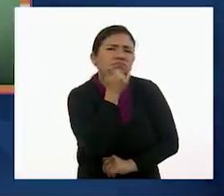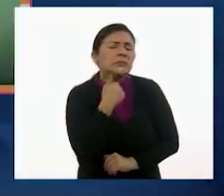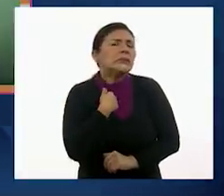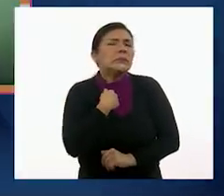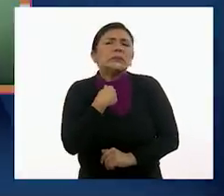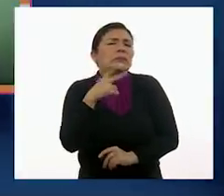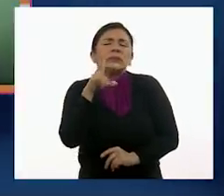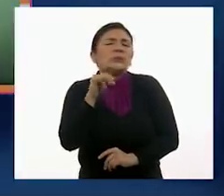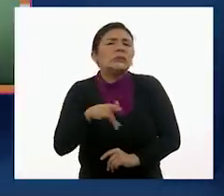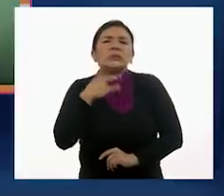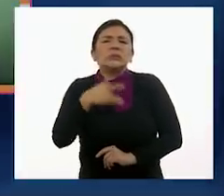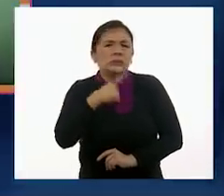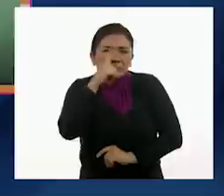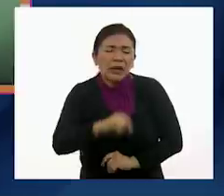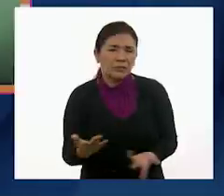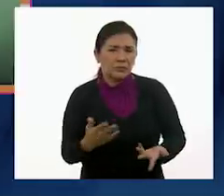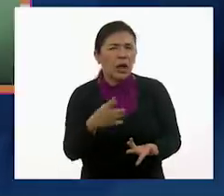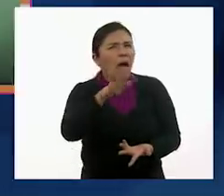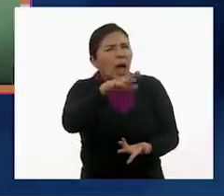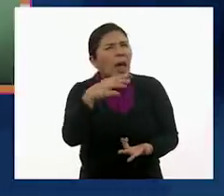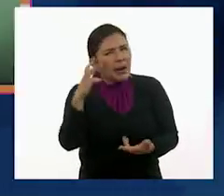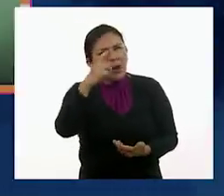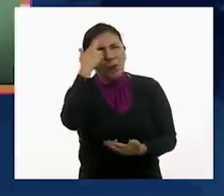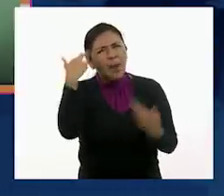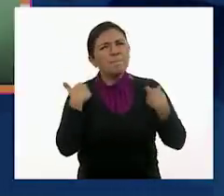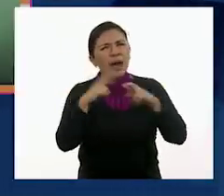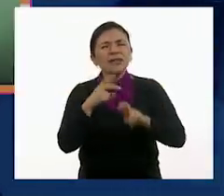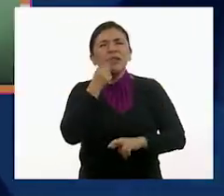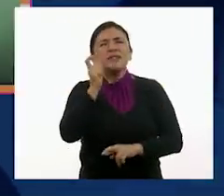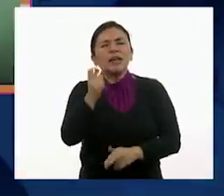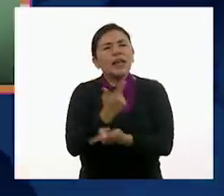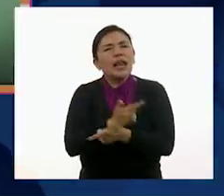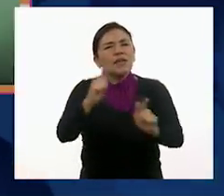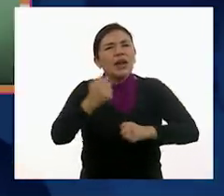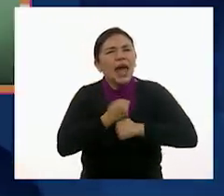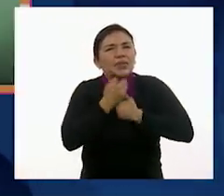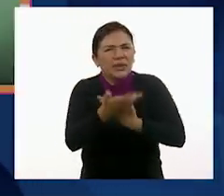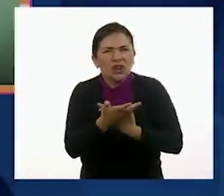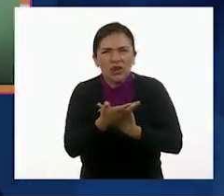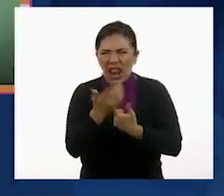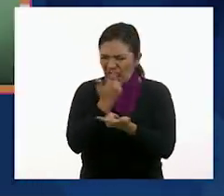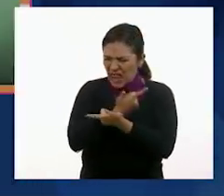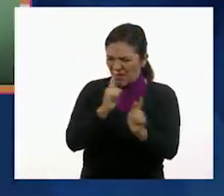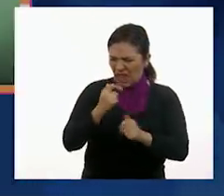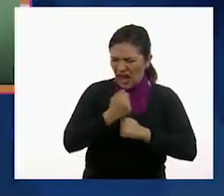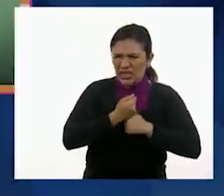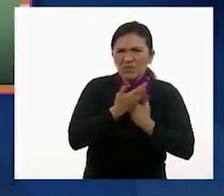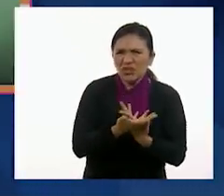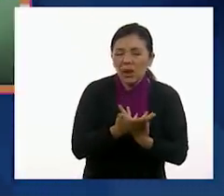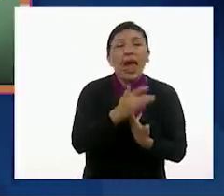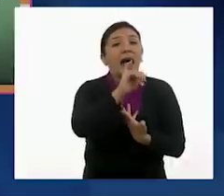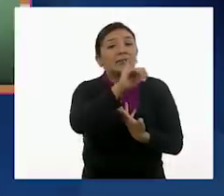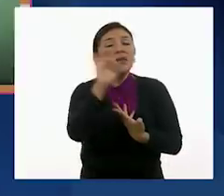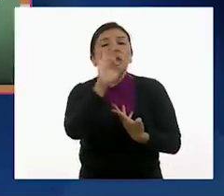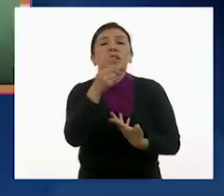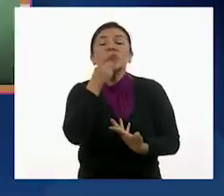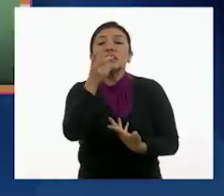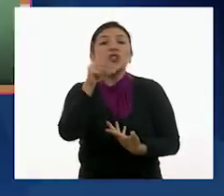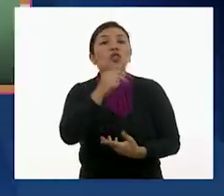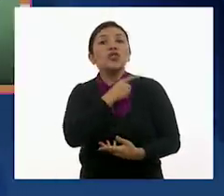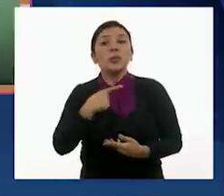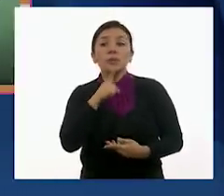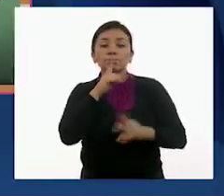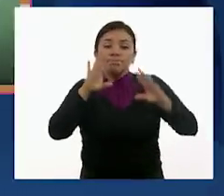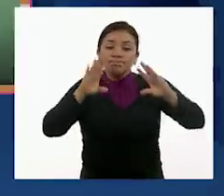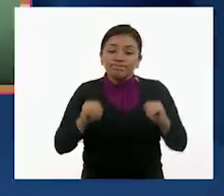Nacho, fue sin querer. Oigan, eso me suena a lo que dijo la maestra sobre la libertad de expresión. ¿De la libertad de expresión? Sí, cuando nos dijo que no debemos